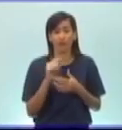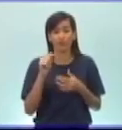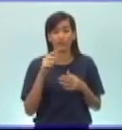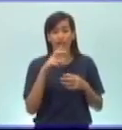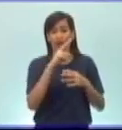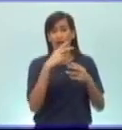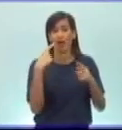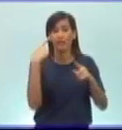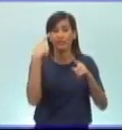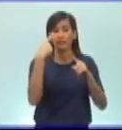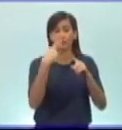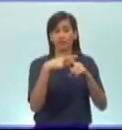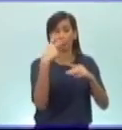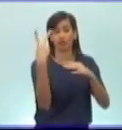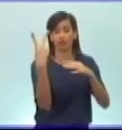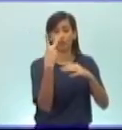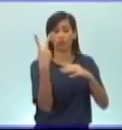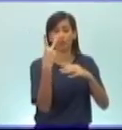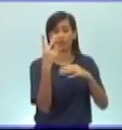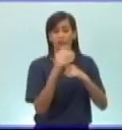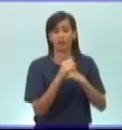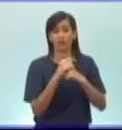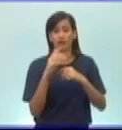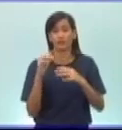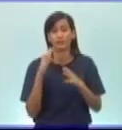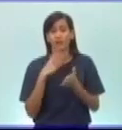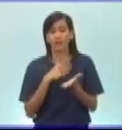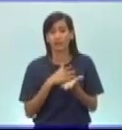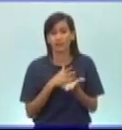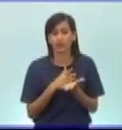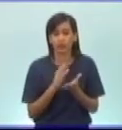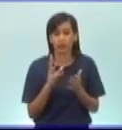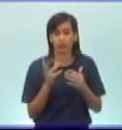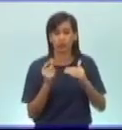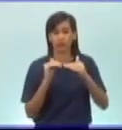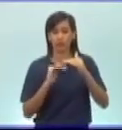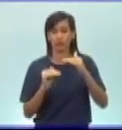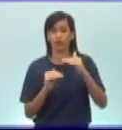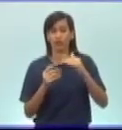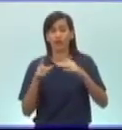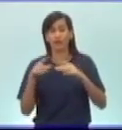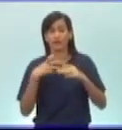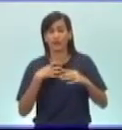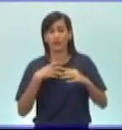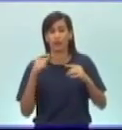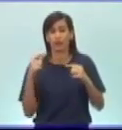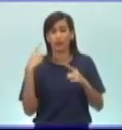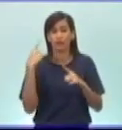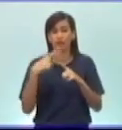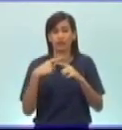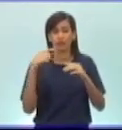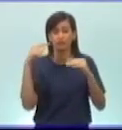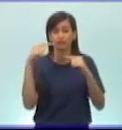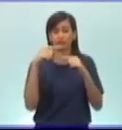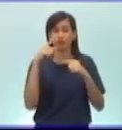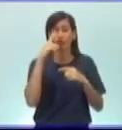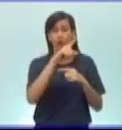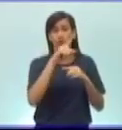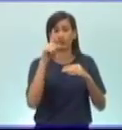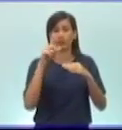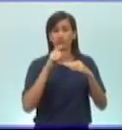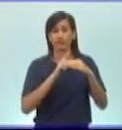y mantengo el denominador, por lo tanto, obtenemos como resultado, como suma, 11 sobre